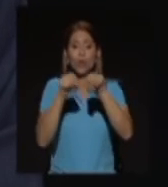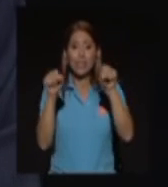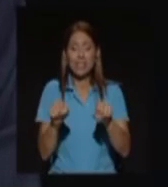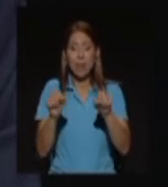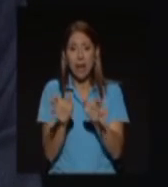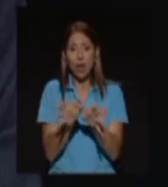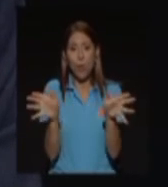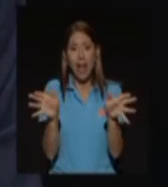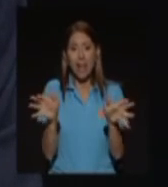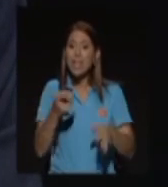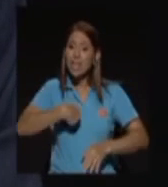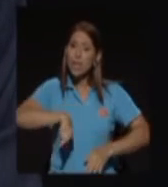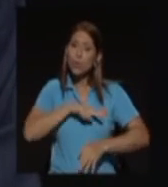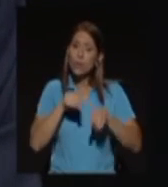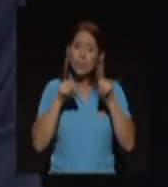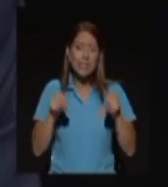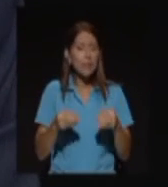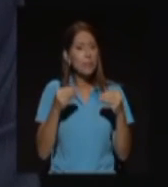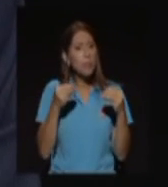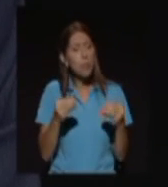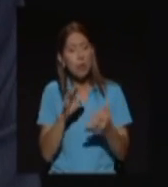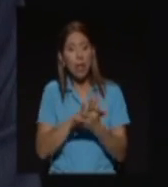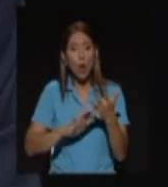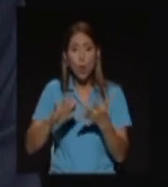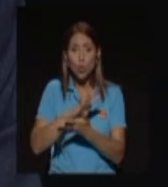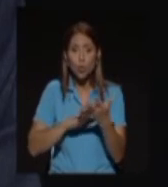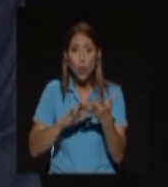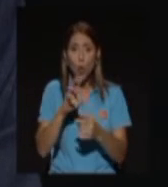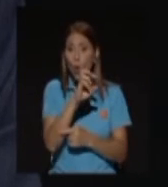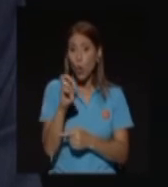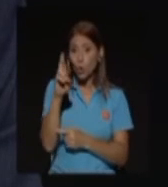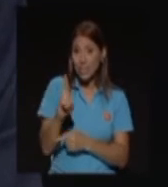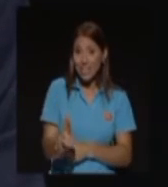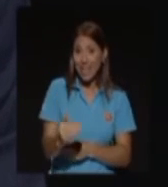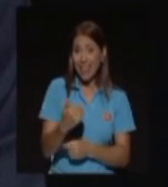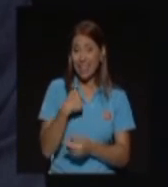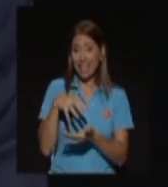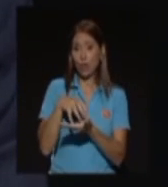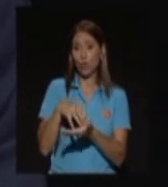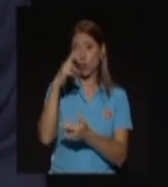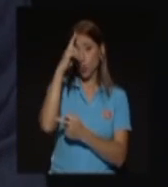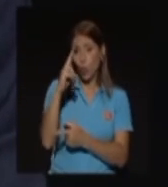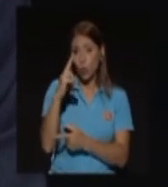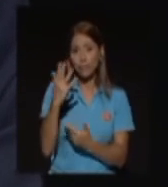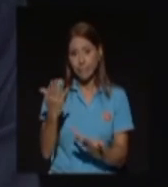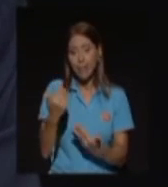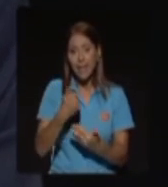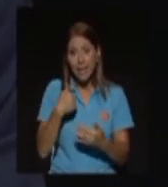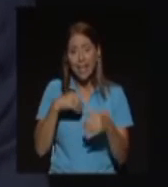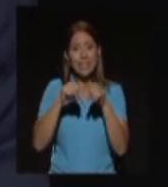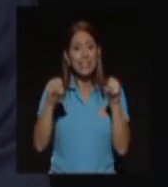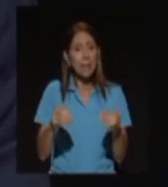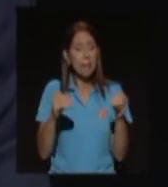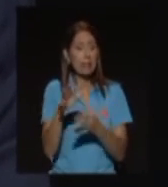por sí muy engorroso. Costa Rica tiene el dudoso honor de tener el sistema más engorroso de pago de impuesto de